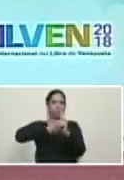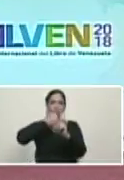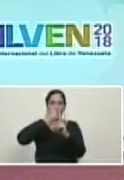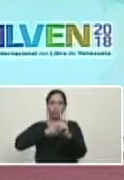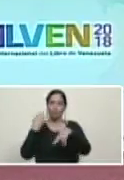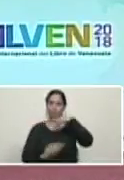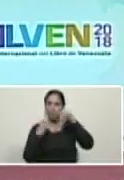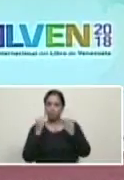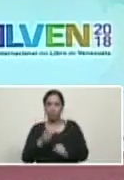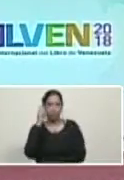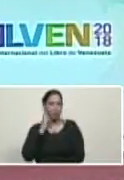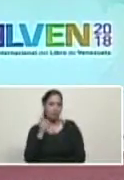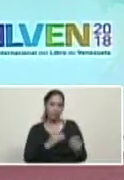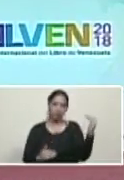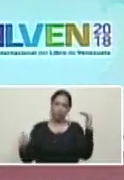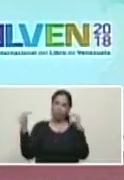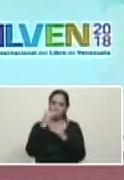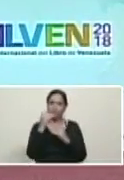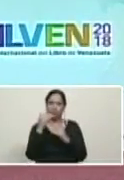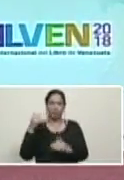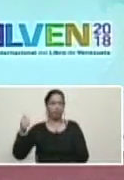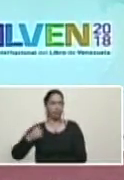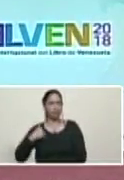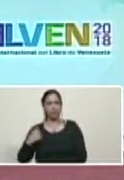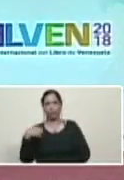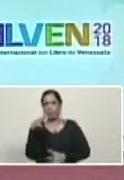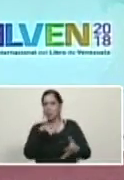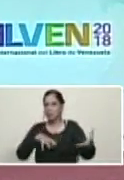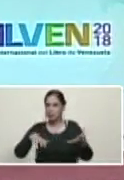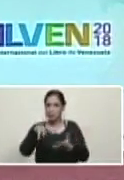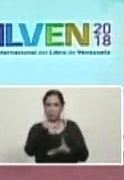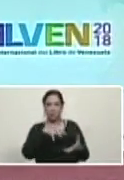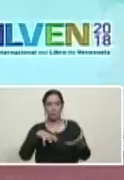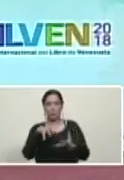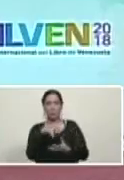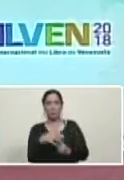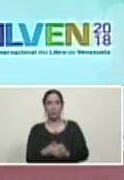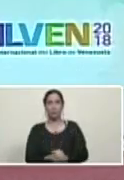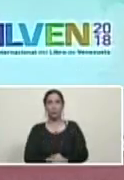Bolivariana por encima de circunstancias adversas.